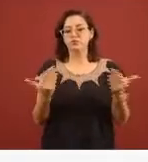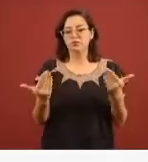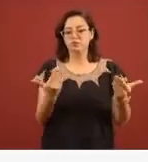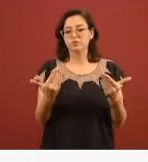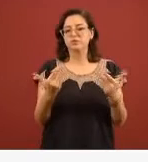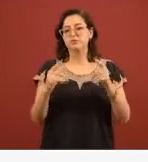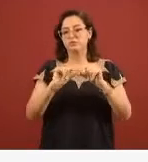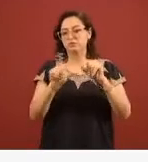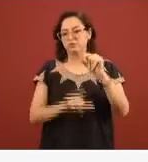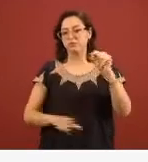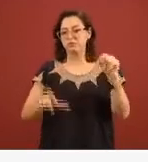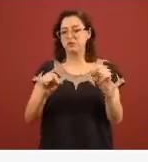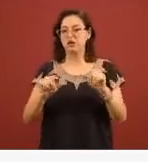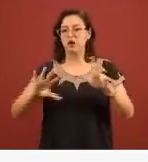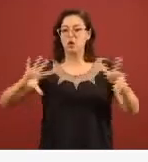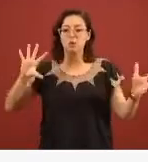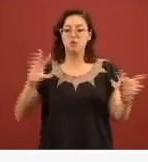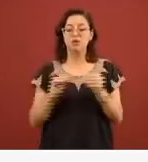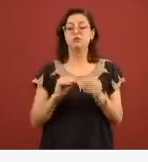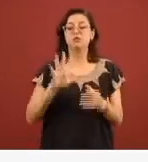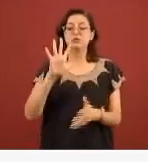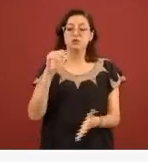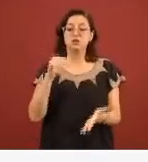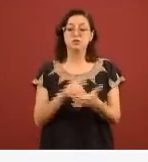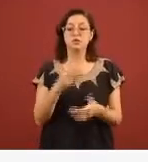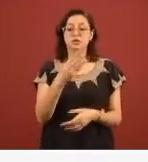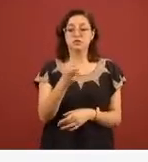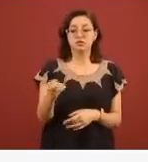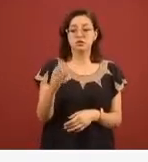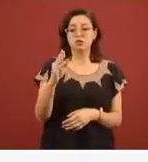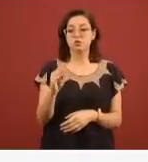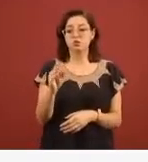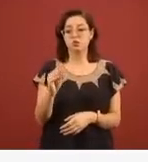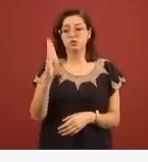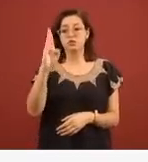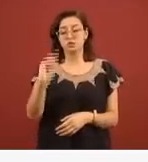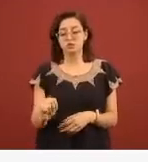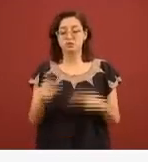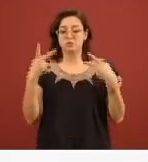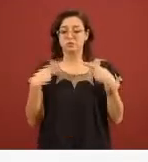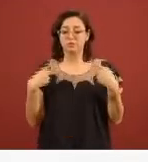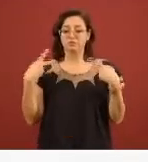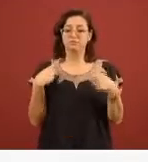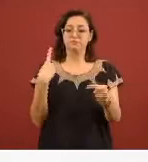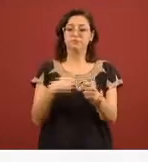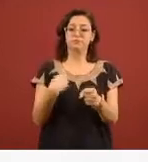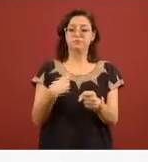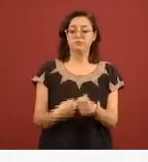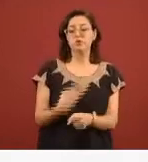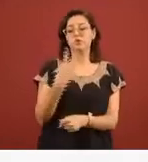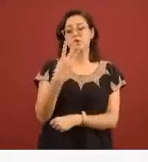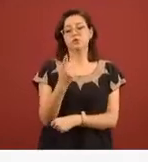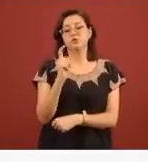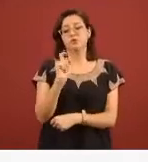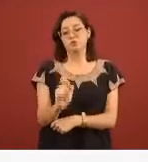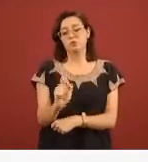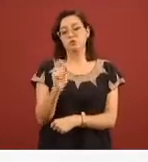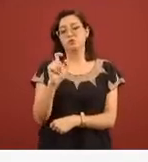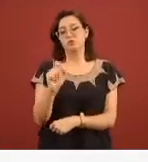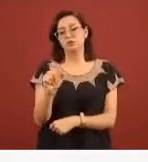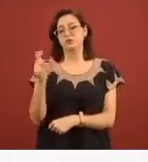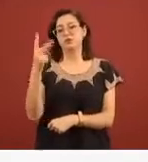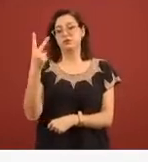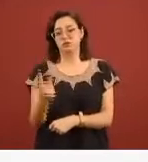la nacional, que para los 5.399 casos confirmados a la fecha de hoy es de